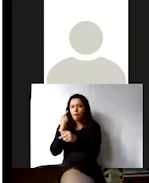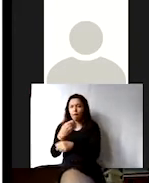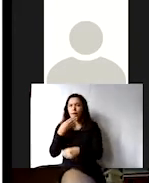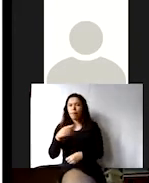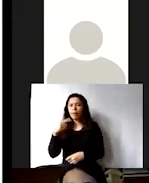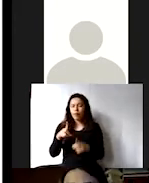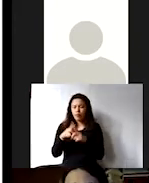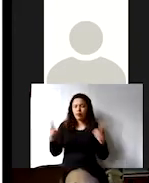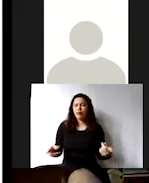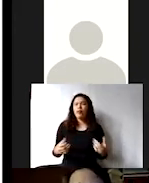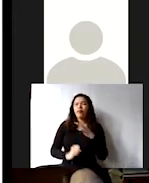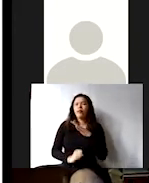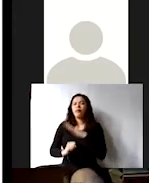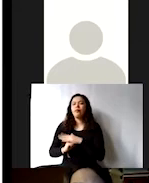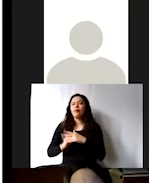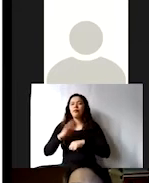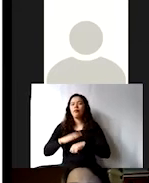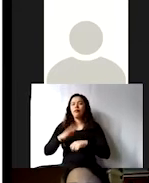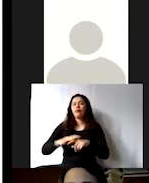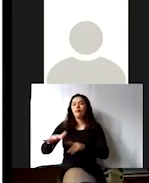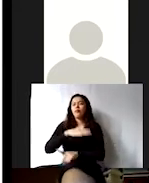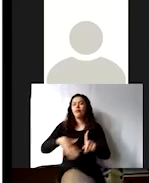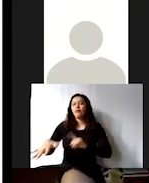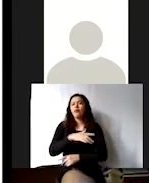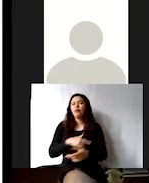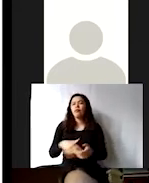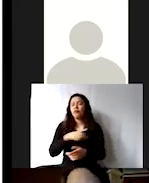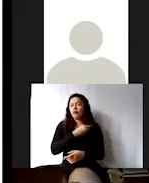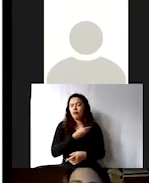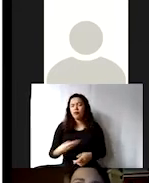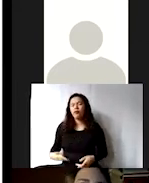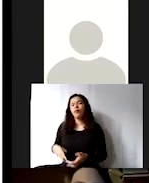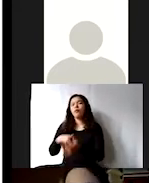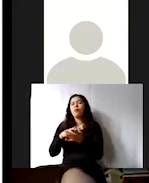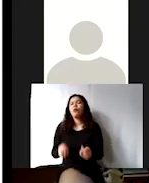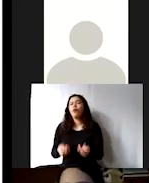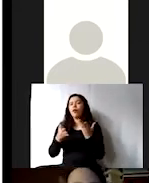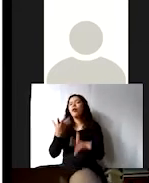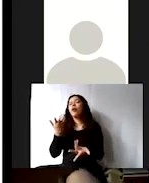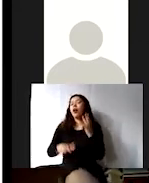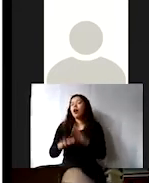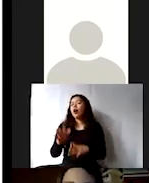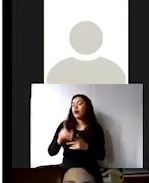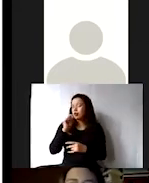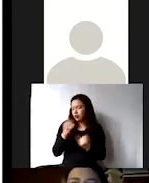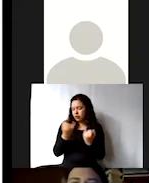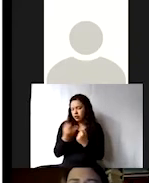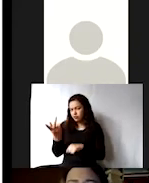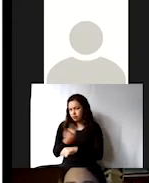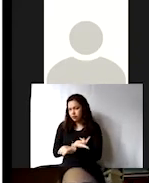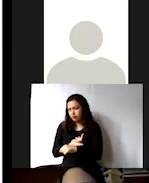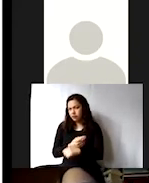desarrollo sostenible, sobre todo en los contextos locales, es a lo que le están contribuyendo, porque a veces también sucede, saben mejor que yo,